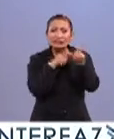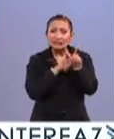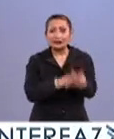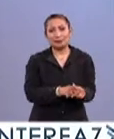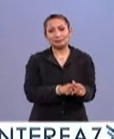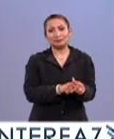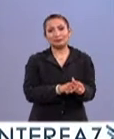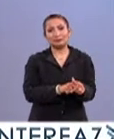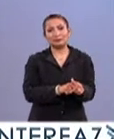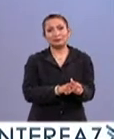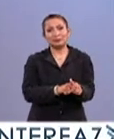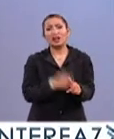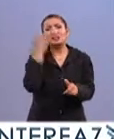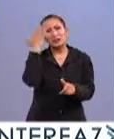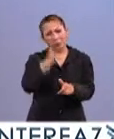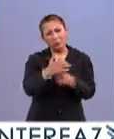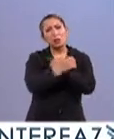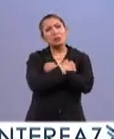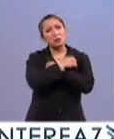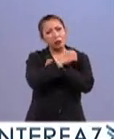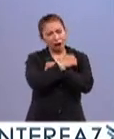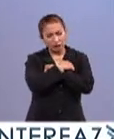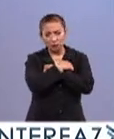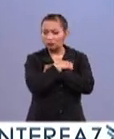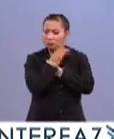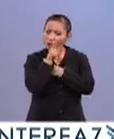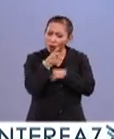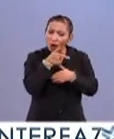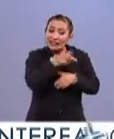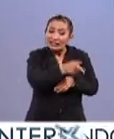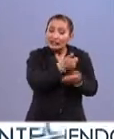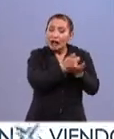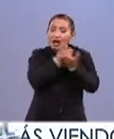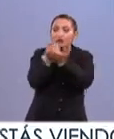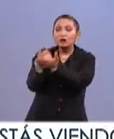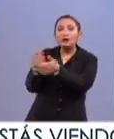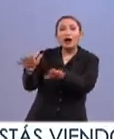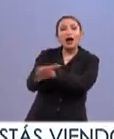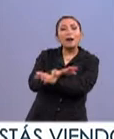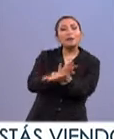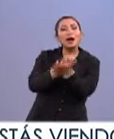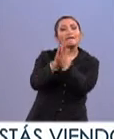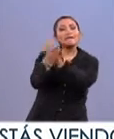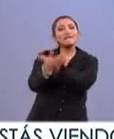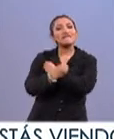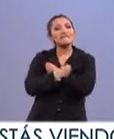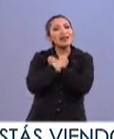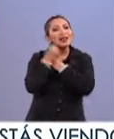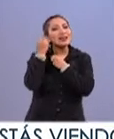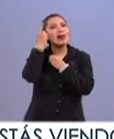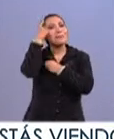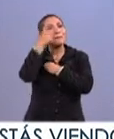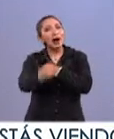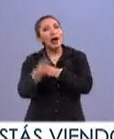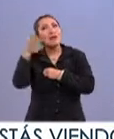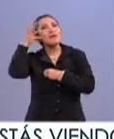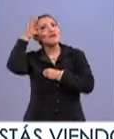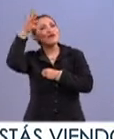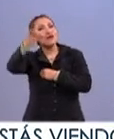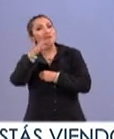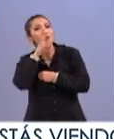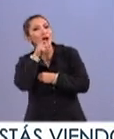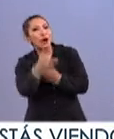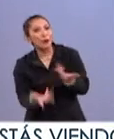superior. Todos sabemos que la educación es el mejor mecanismo para cambiar tu ciclo de vida, para aspirar a mejoras